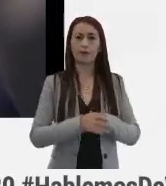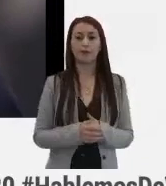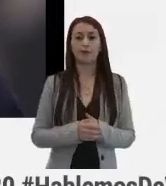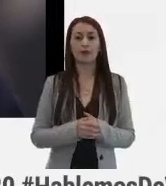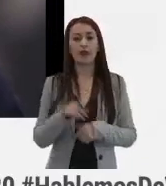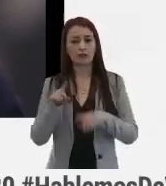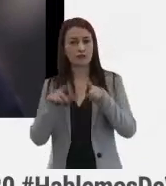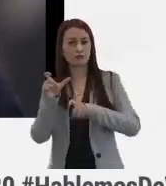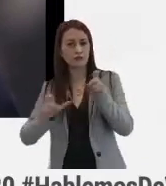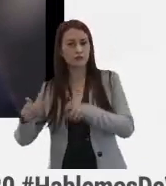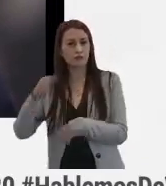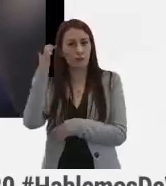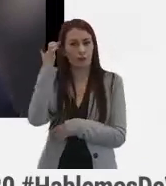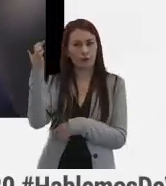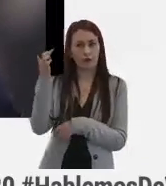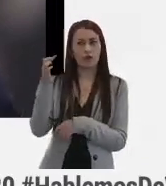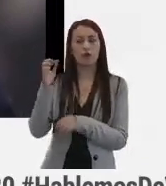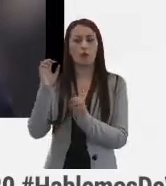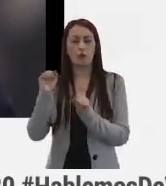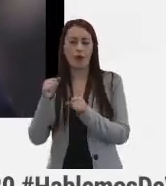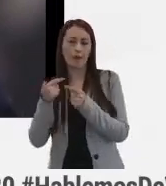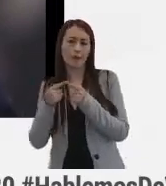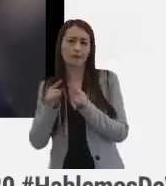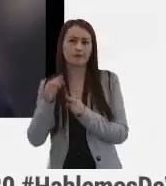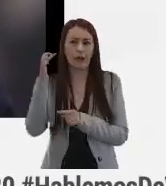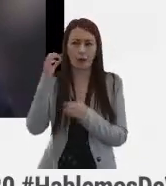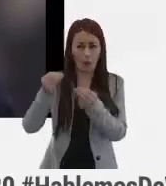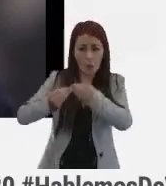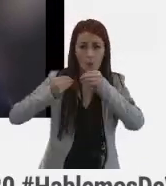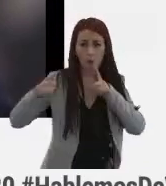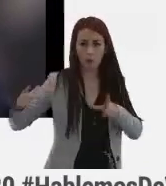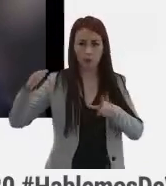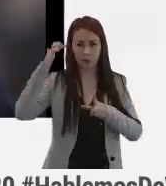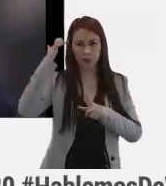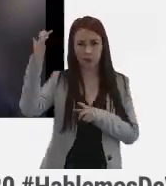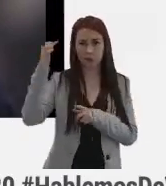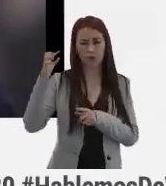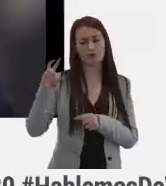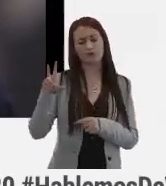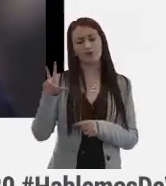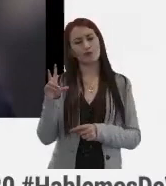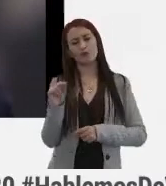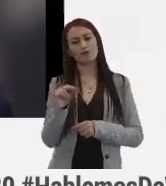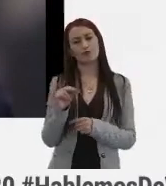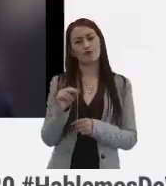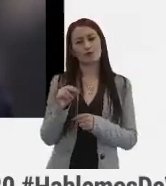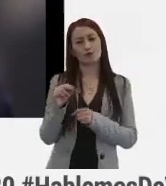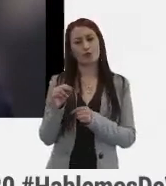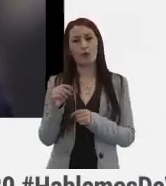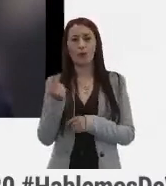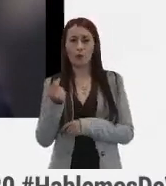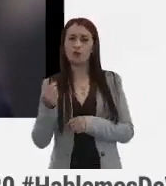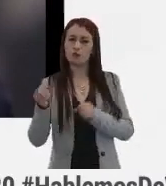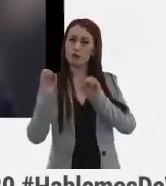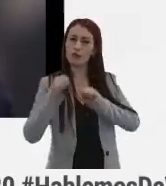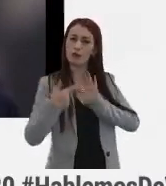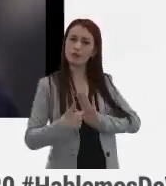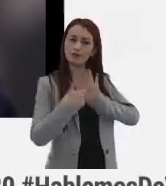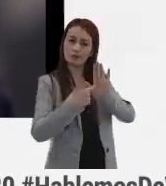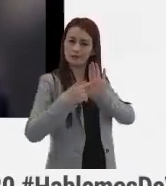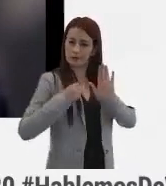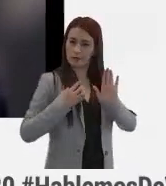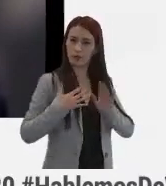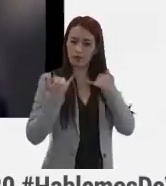en dificultades, pero no hay tantos expertos que nos muestran las oportunidades que nos brinda este